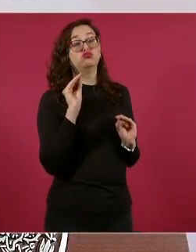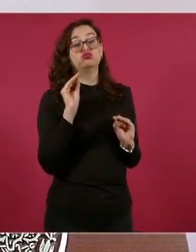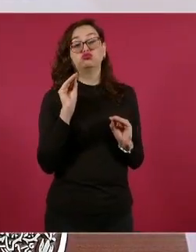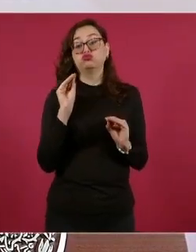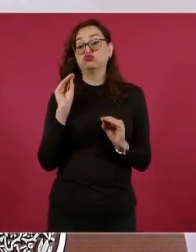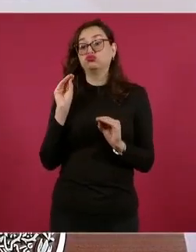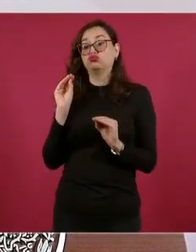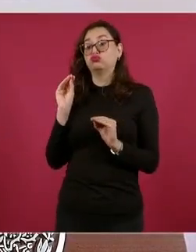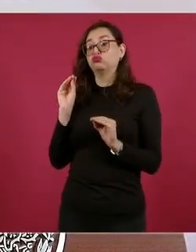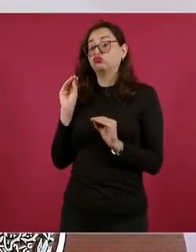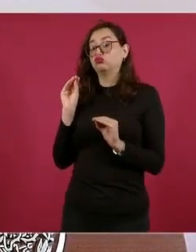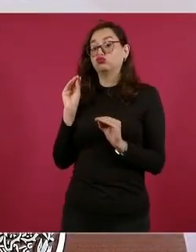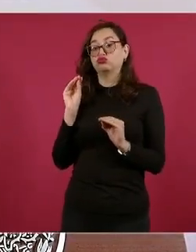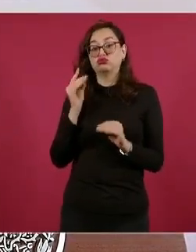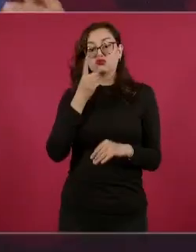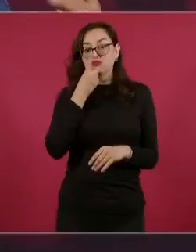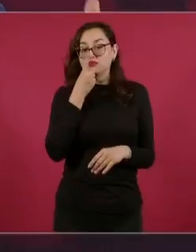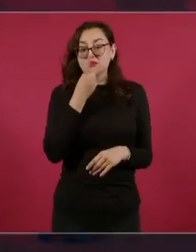Ahora es que